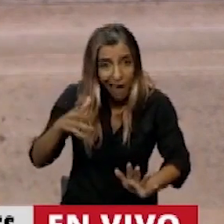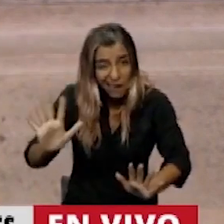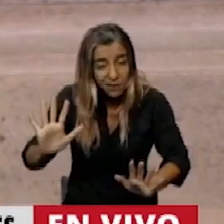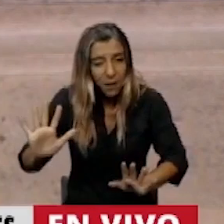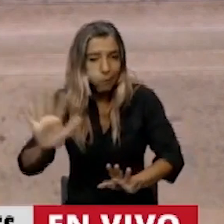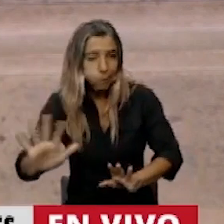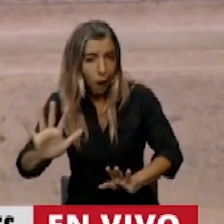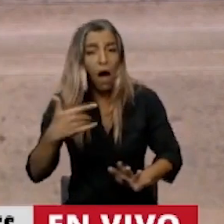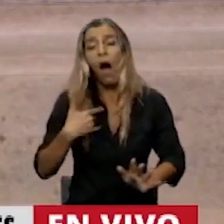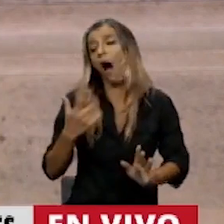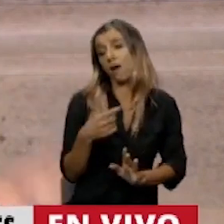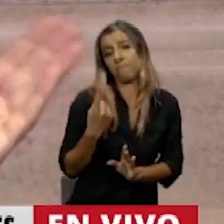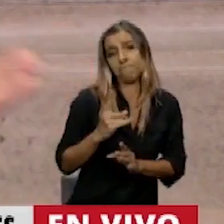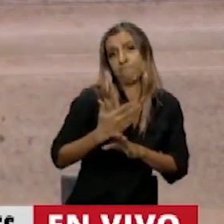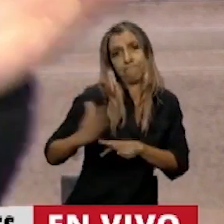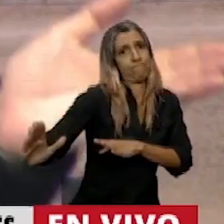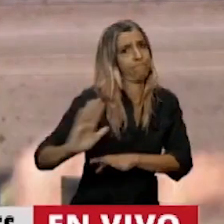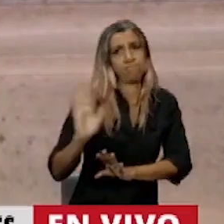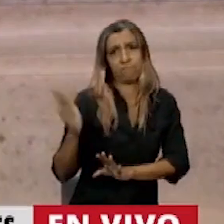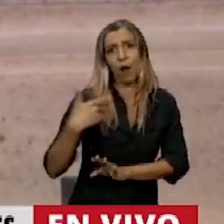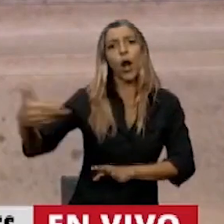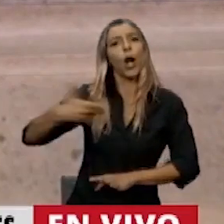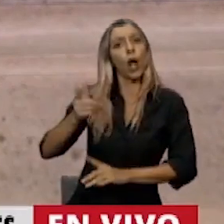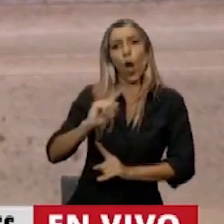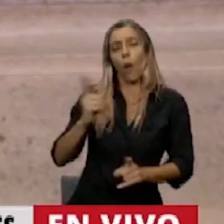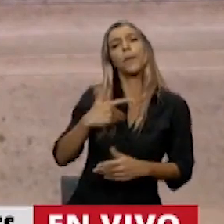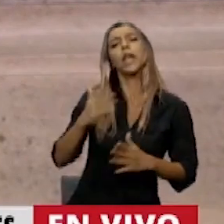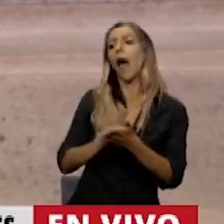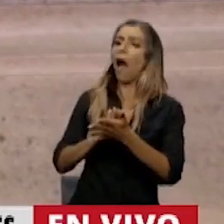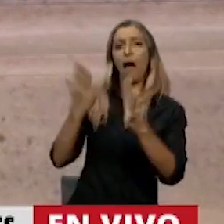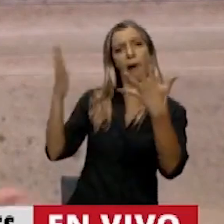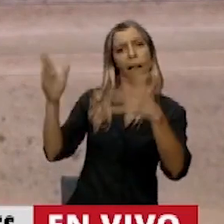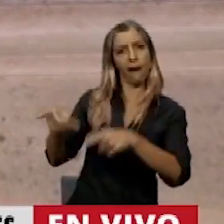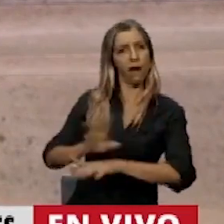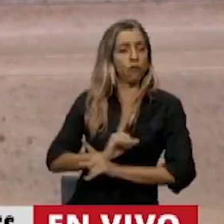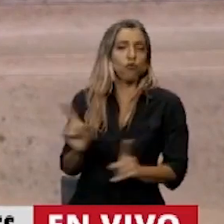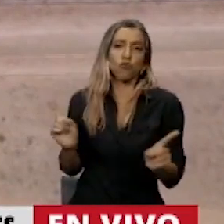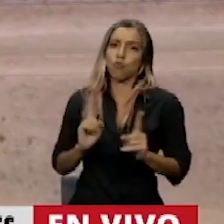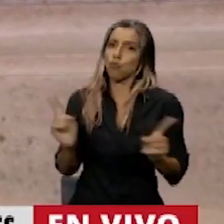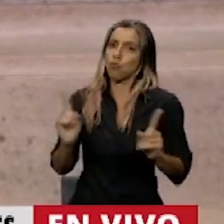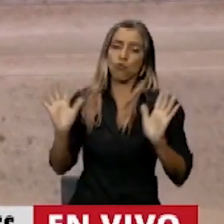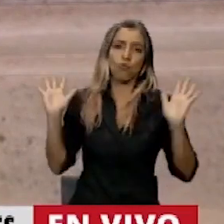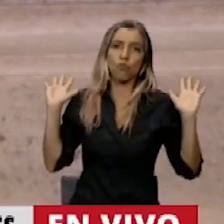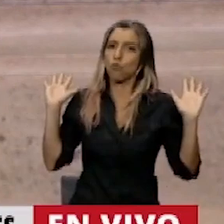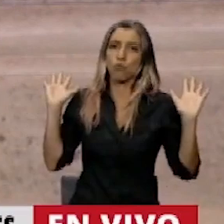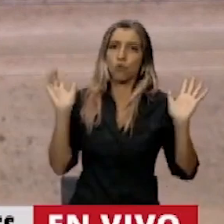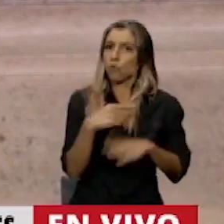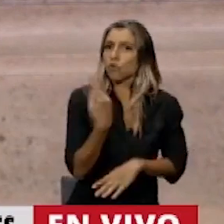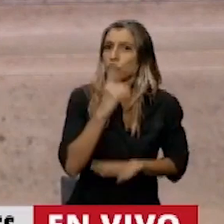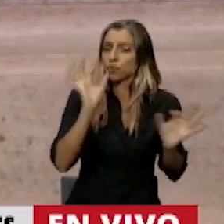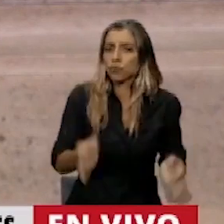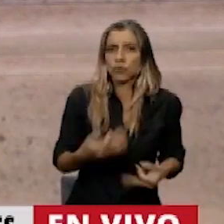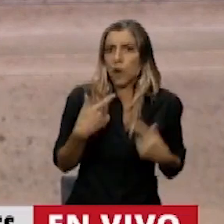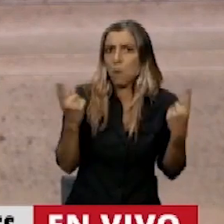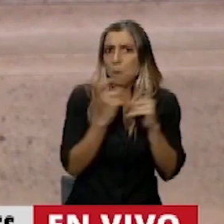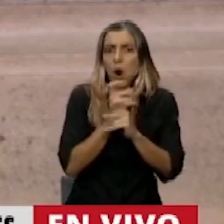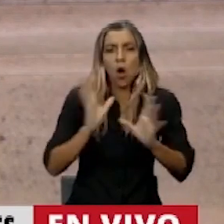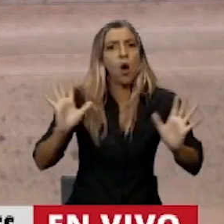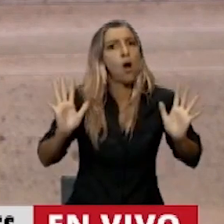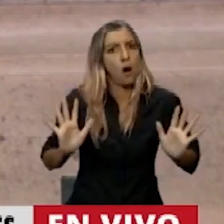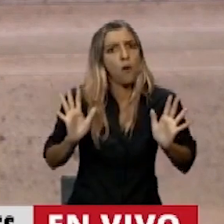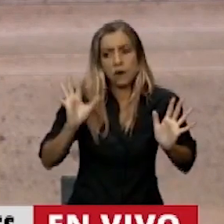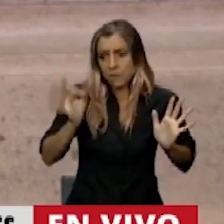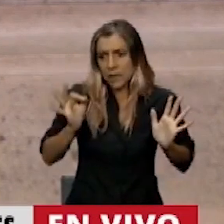solo. No pidas que los demás te aplaudamos. Porque justamente el problema que estamos viviendo es que